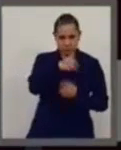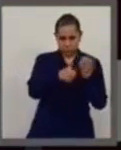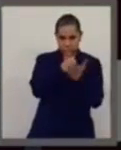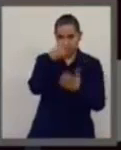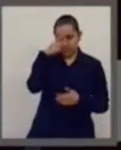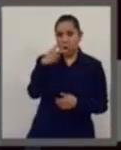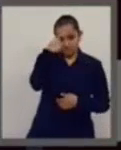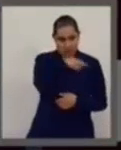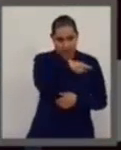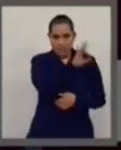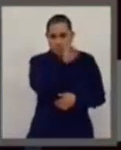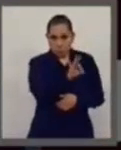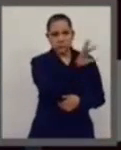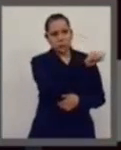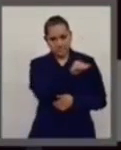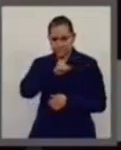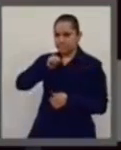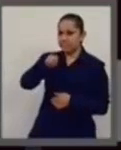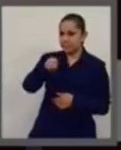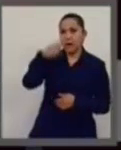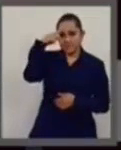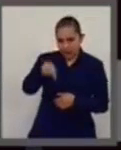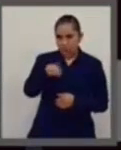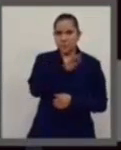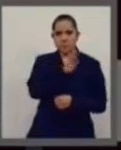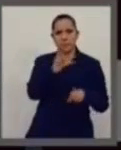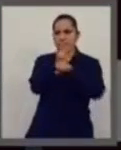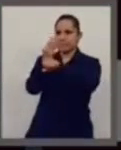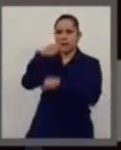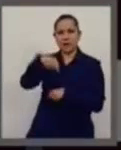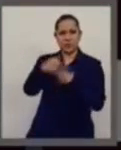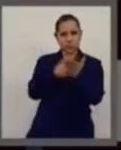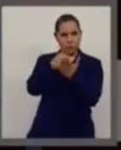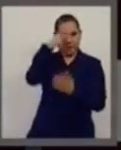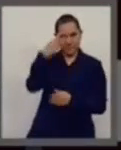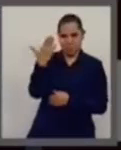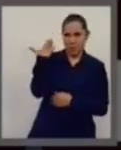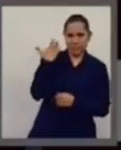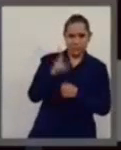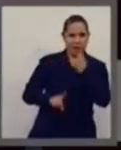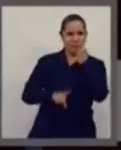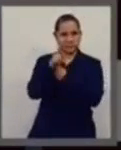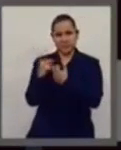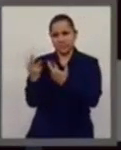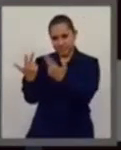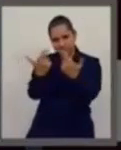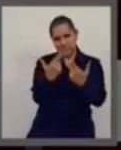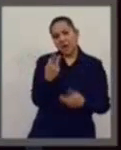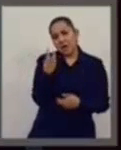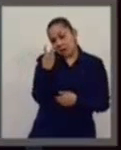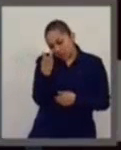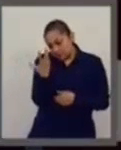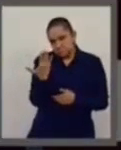la infraestructura pública dañada en la Ciudad de México, como consecuencia de los fenómenos